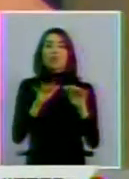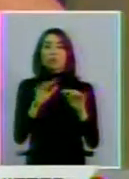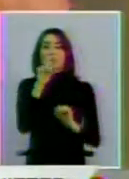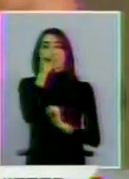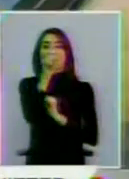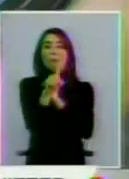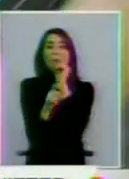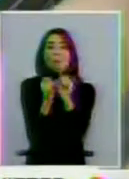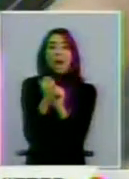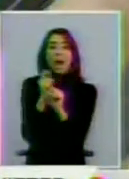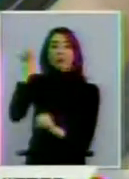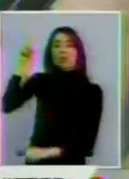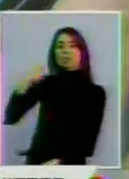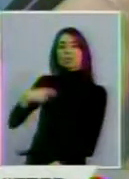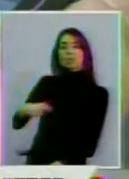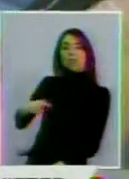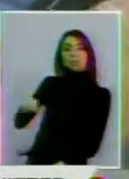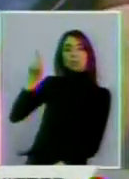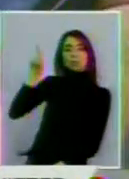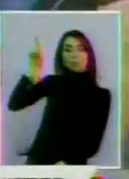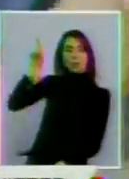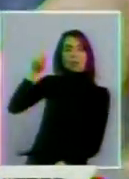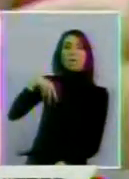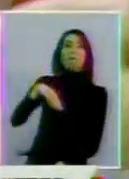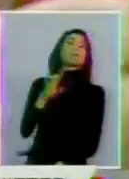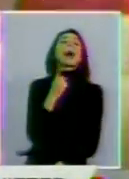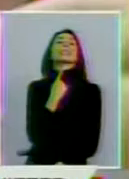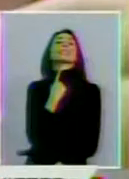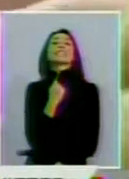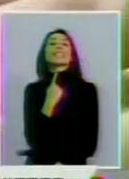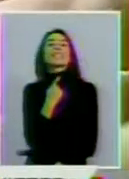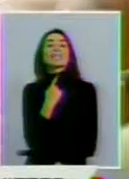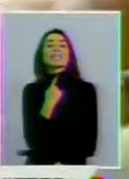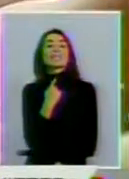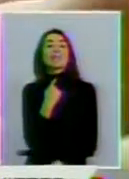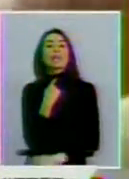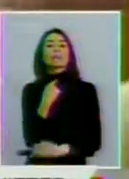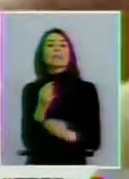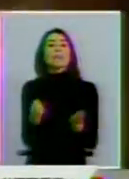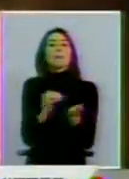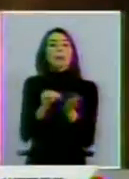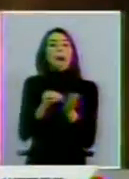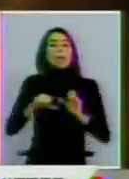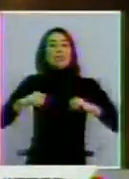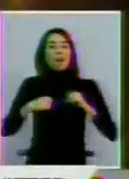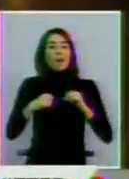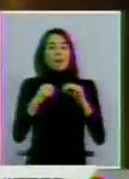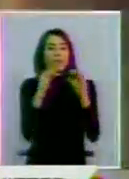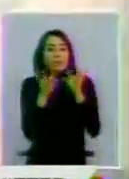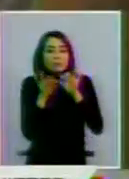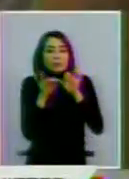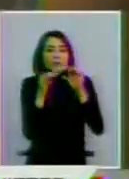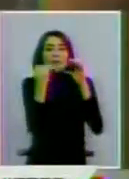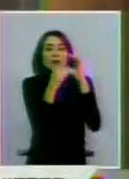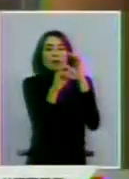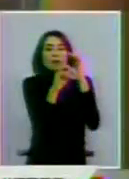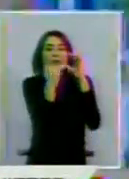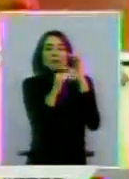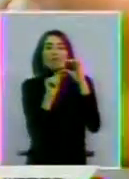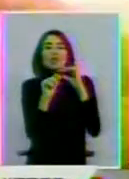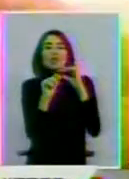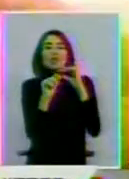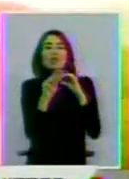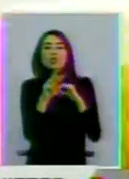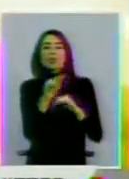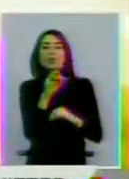solo en Estados Unidos. Lo más interesante es el aumento de jóvenes que tuitean, siendo que antes la única red